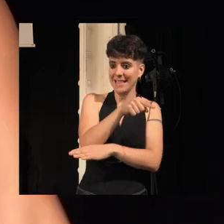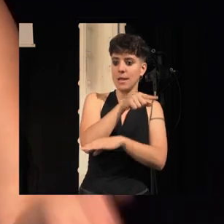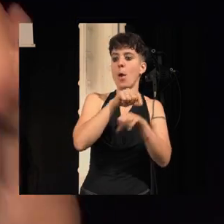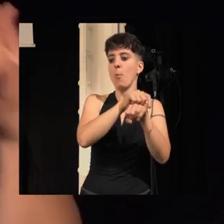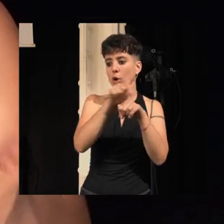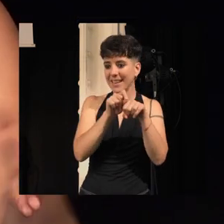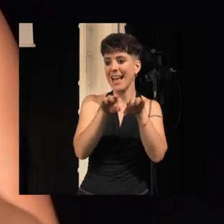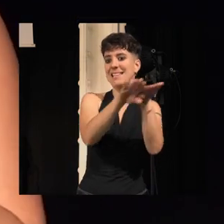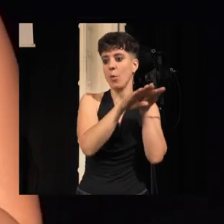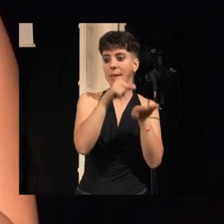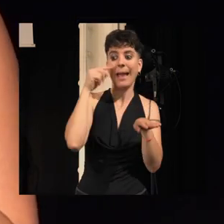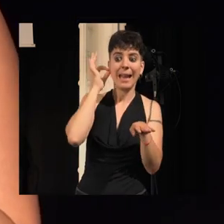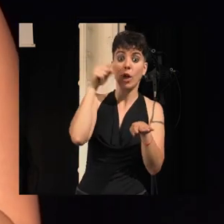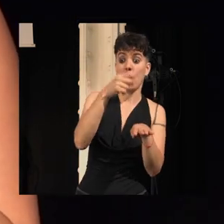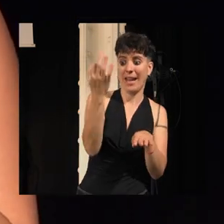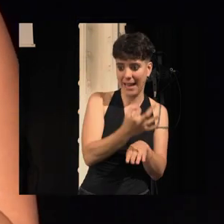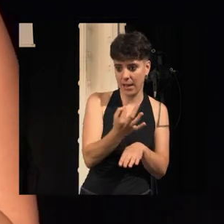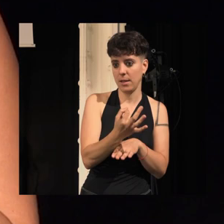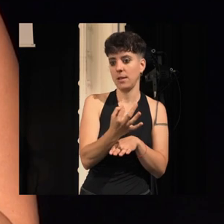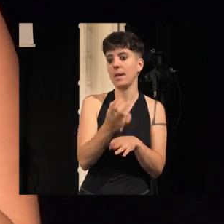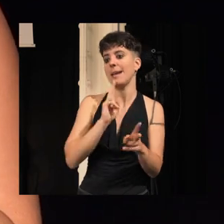Y aquí la respuesta es más fácil, porque